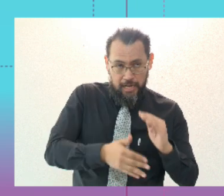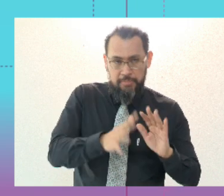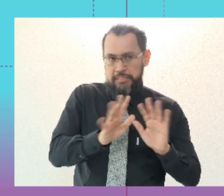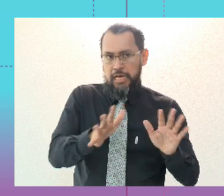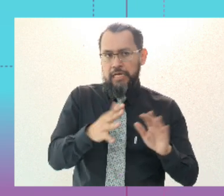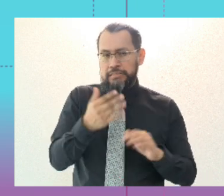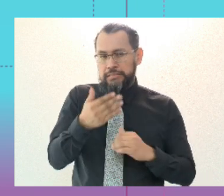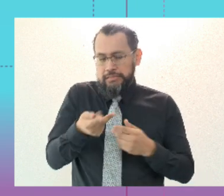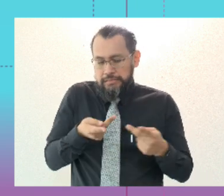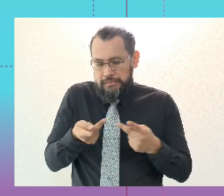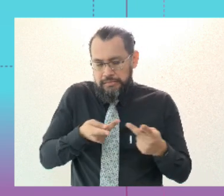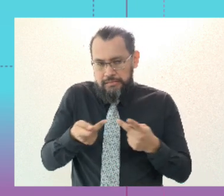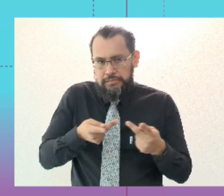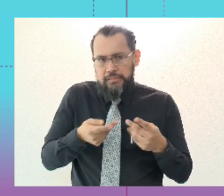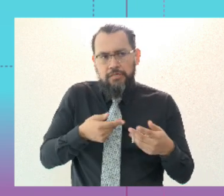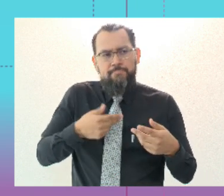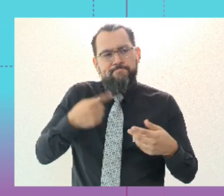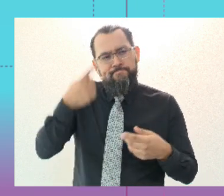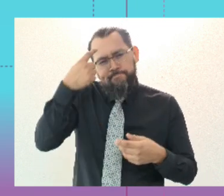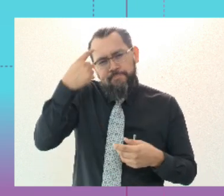preparando absolutamente pues